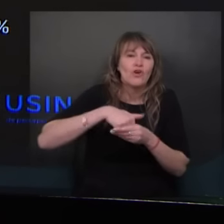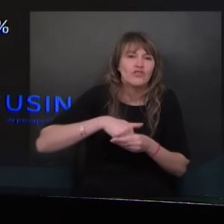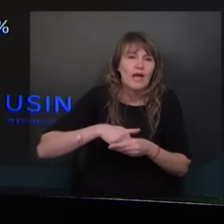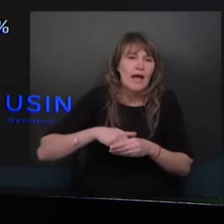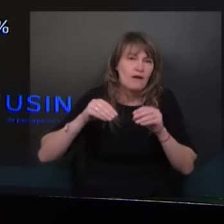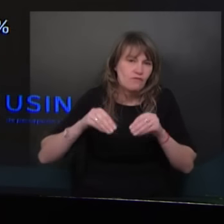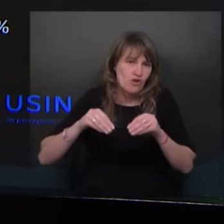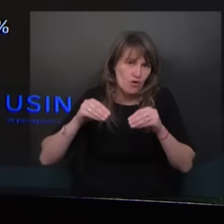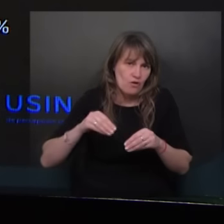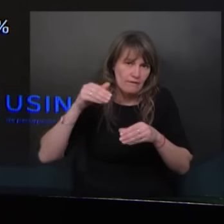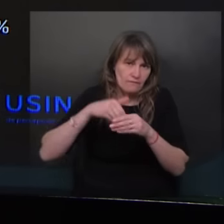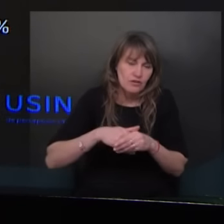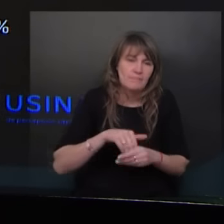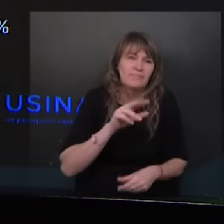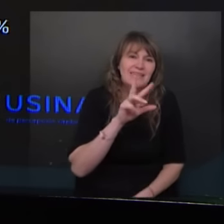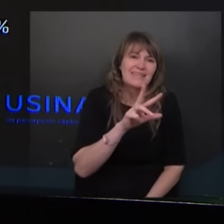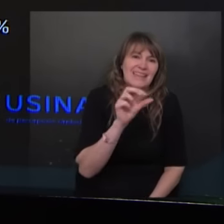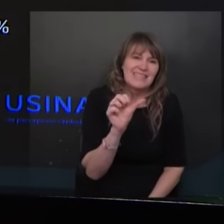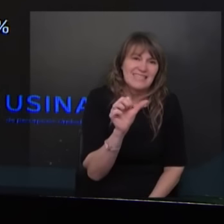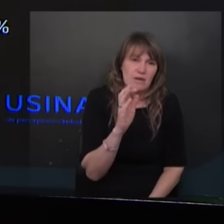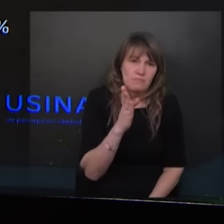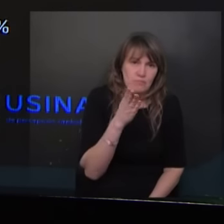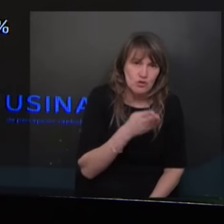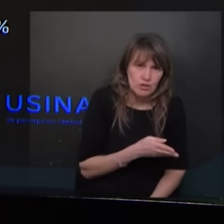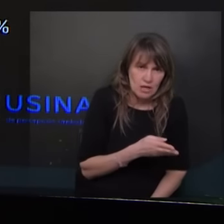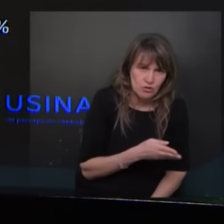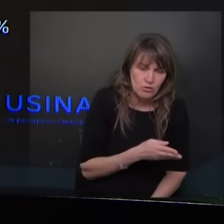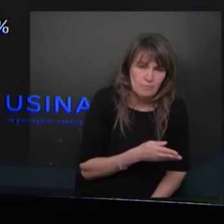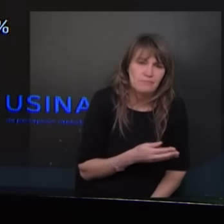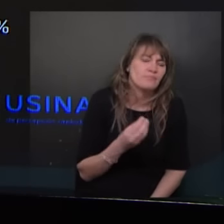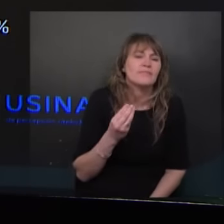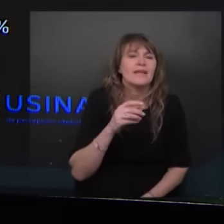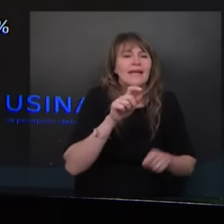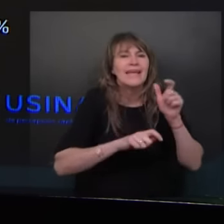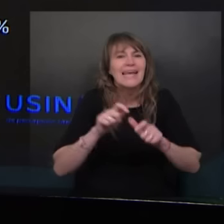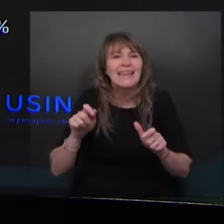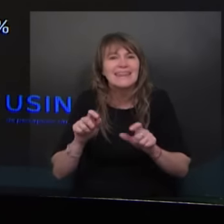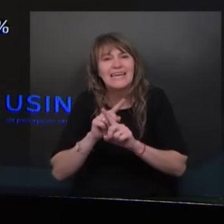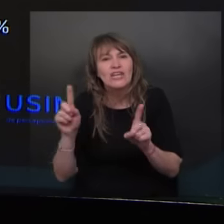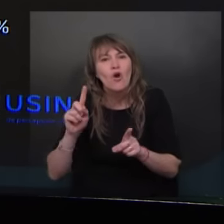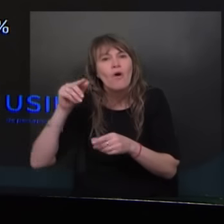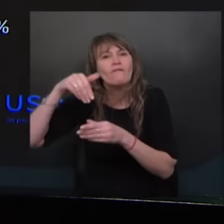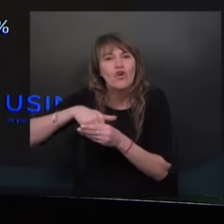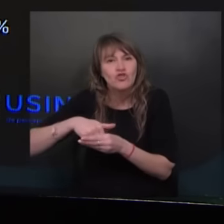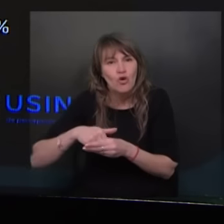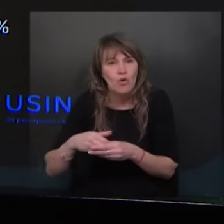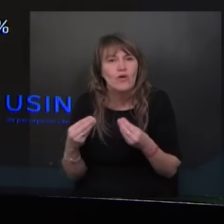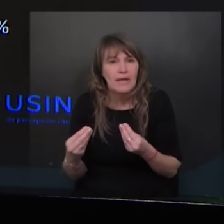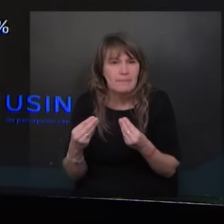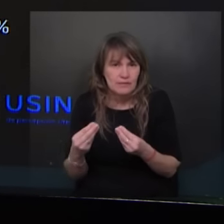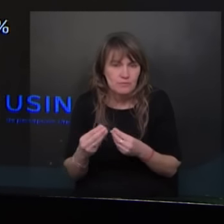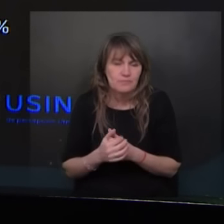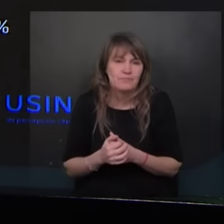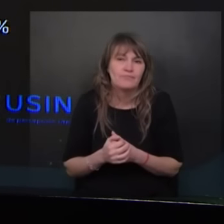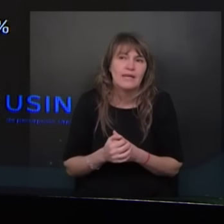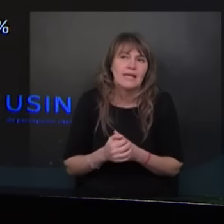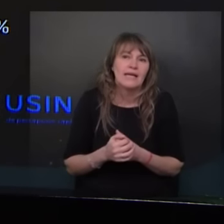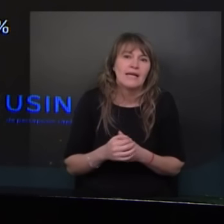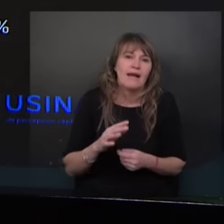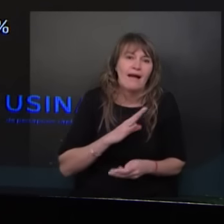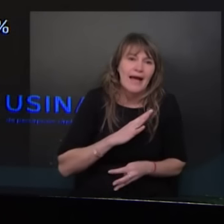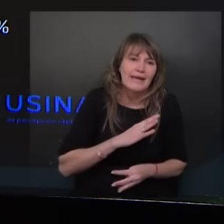los periodos llegando a un 36 por. qué pasa con la gente que no votó qué Cuál es la la explicación que dan en primer lugar vemos